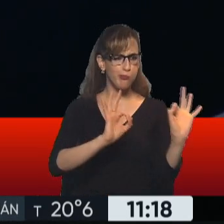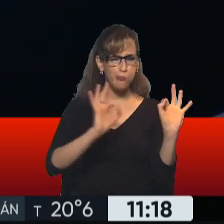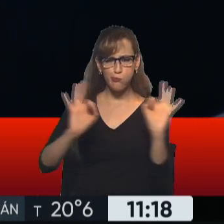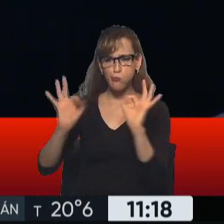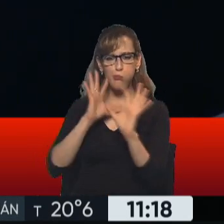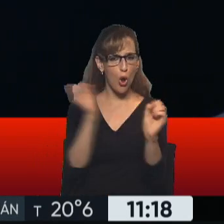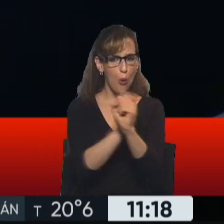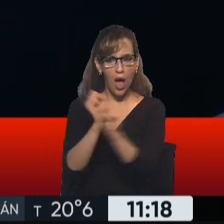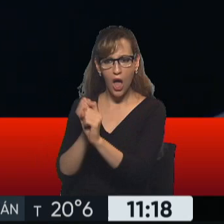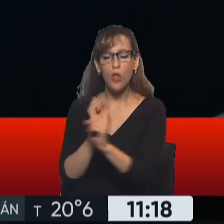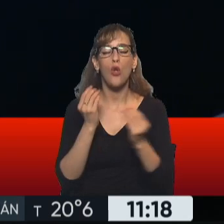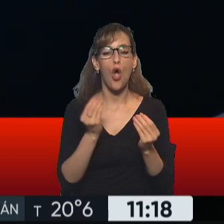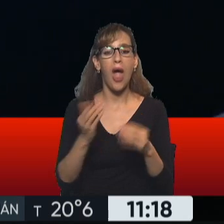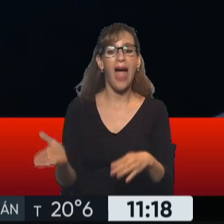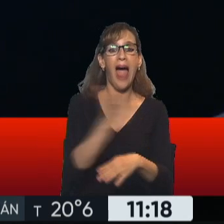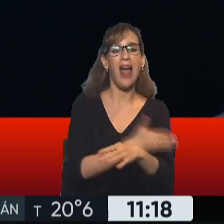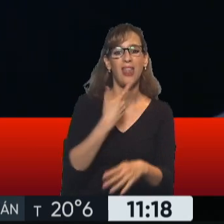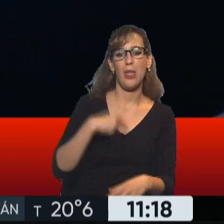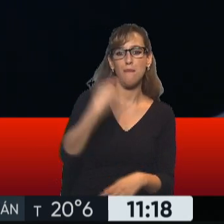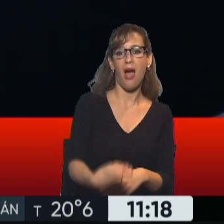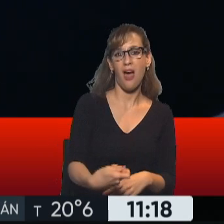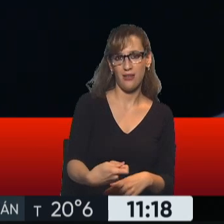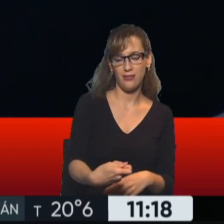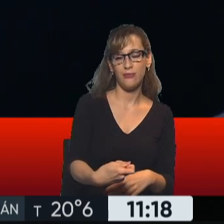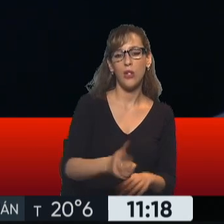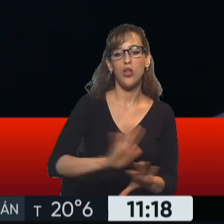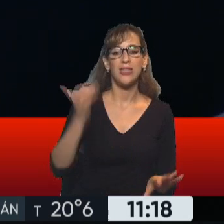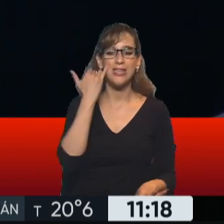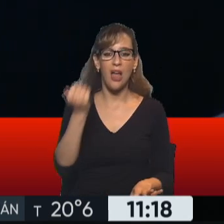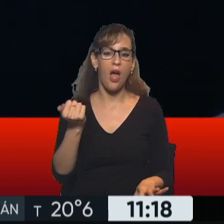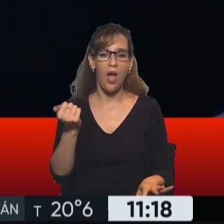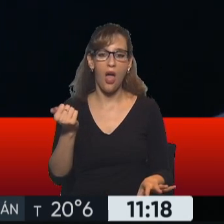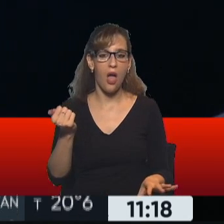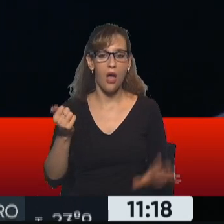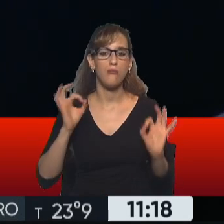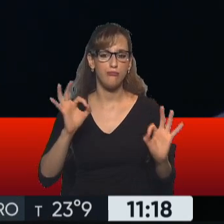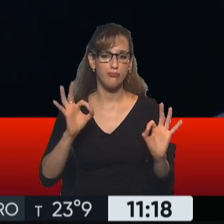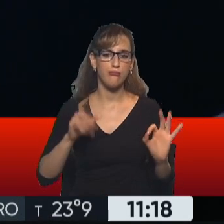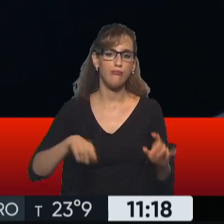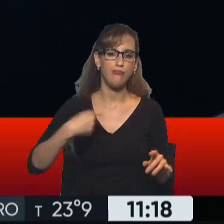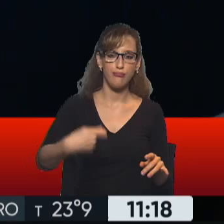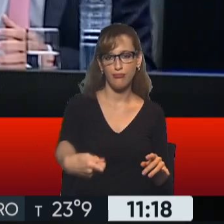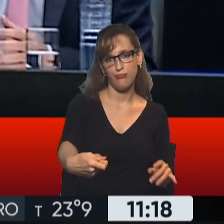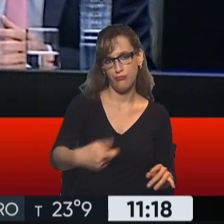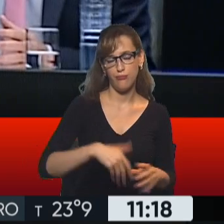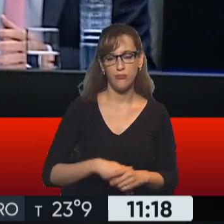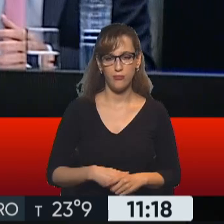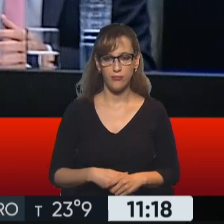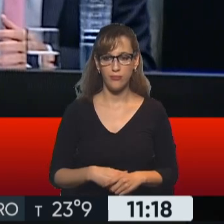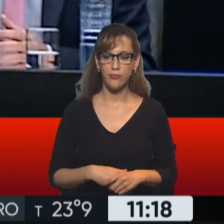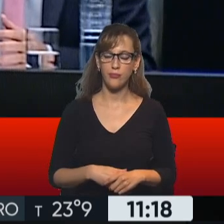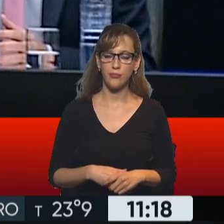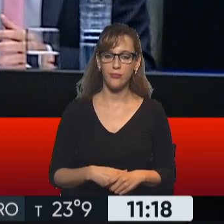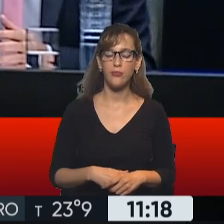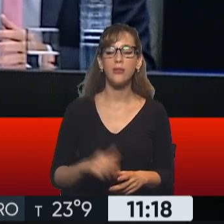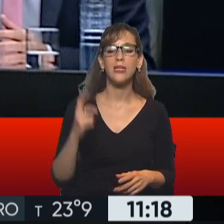antes del próximo pago de capital, de modo de contar con el financiamiento para hacer frente a los próximos pagos de capital.